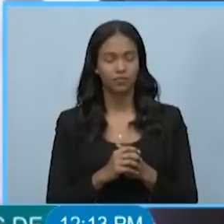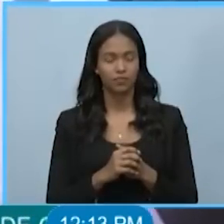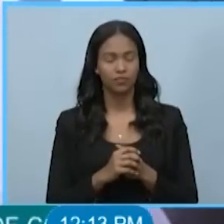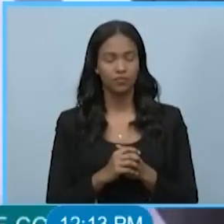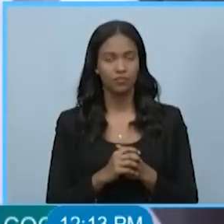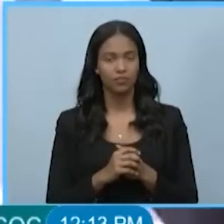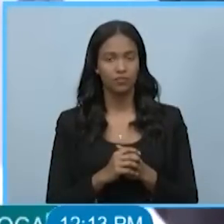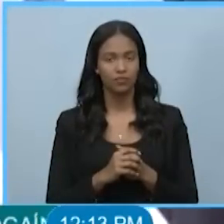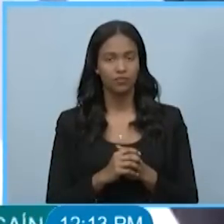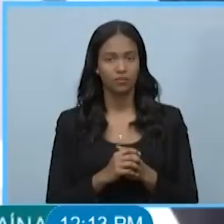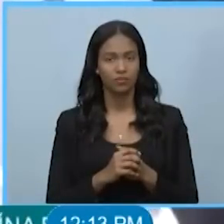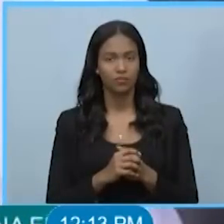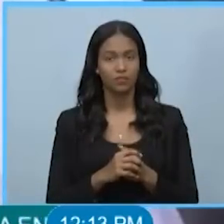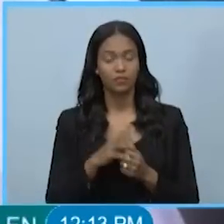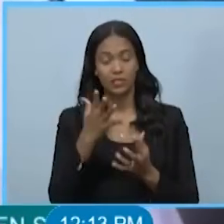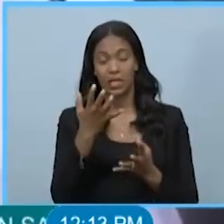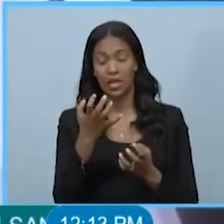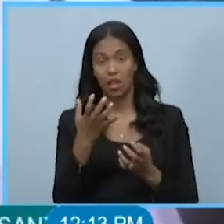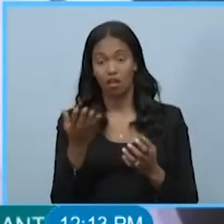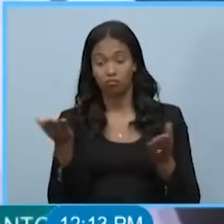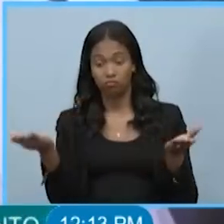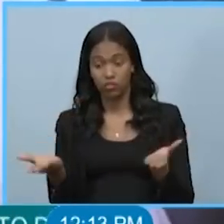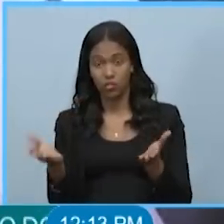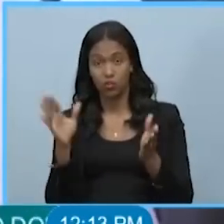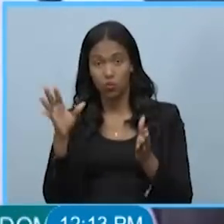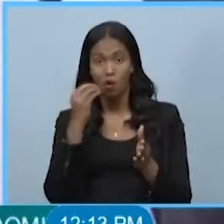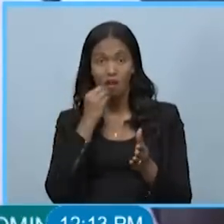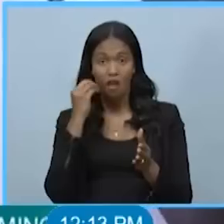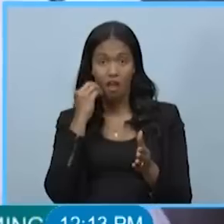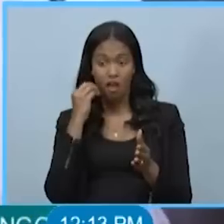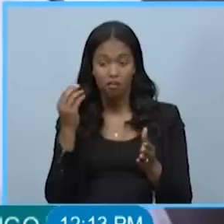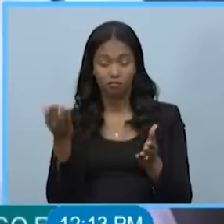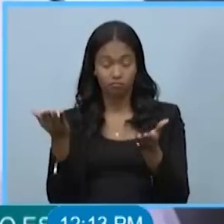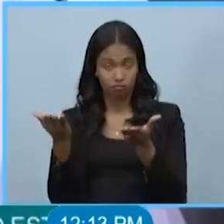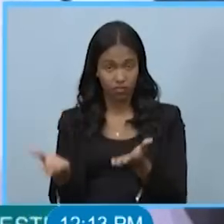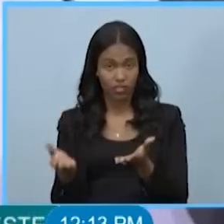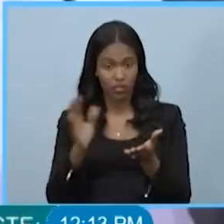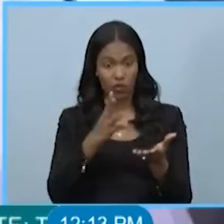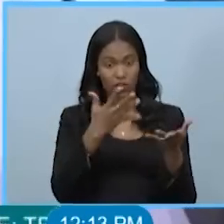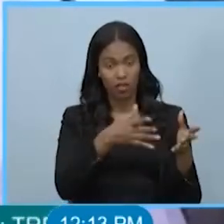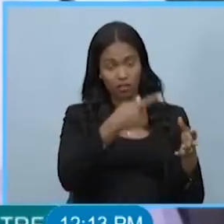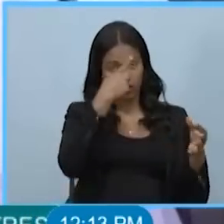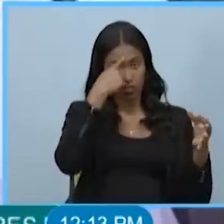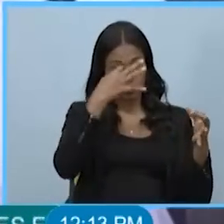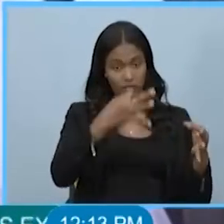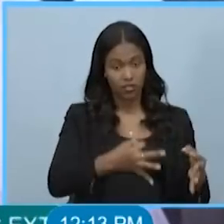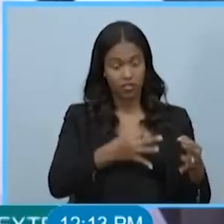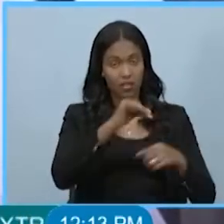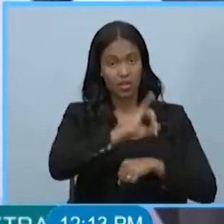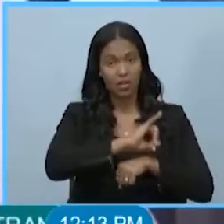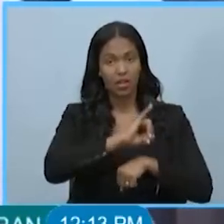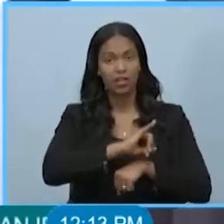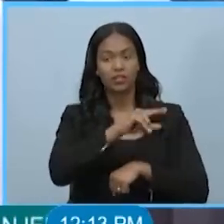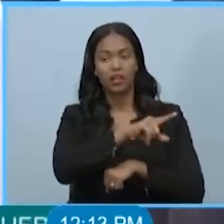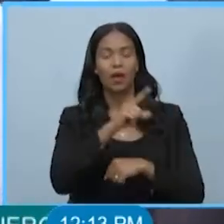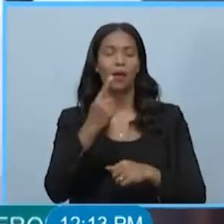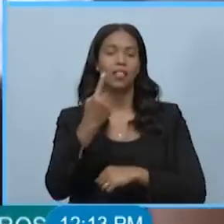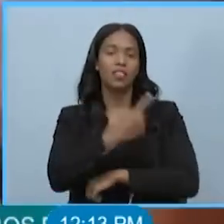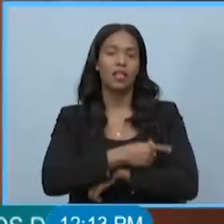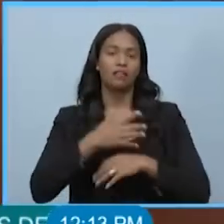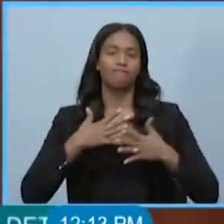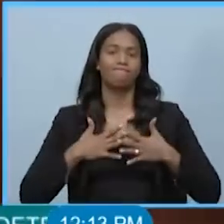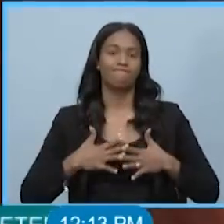sus honras fúnebres fueran aquí en su casa y obviamente ya por decisión de la iglesia, también un día de duelo en la basílica. Muchísimas gracias.